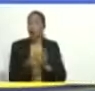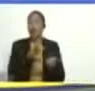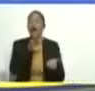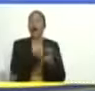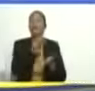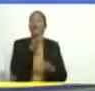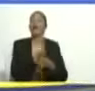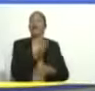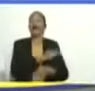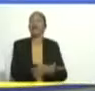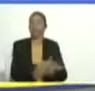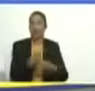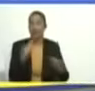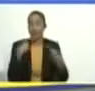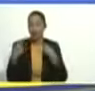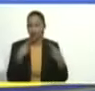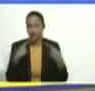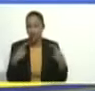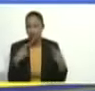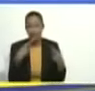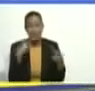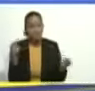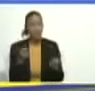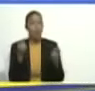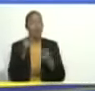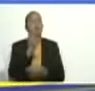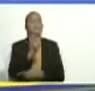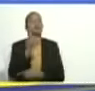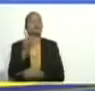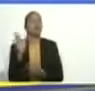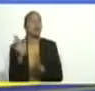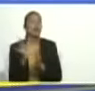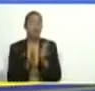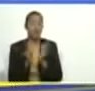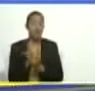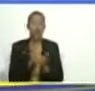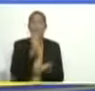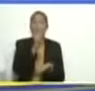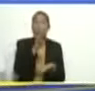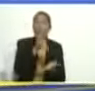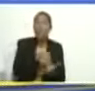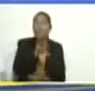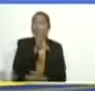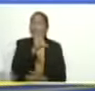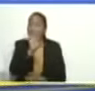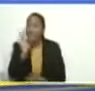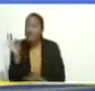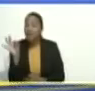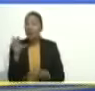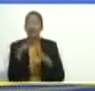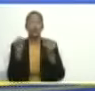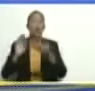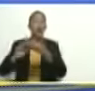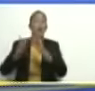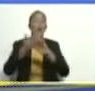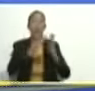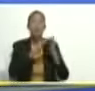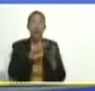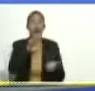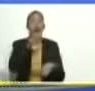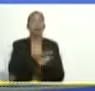la consulta del 21 de abril, los 4.500 circuitos comunales para sus proyectos priorizados.